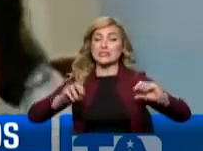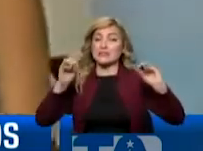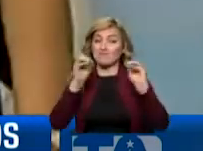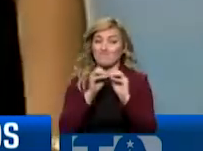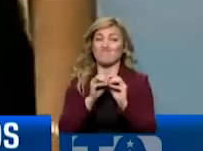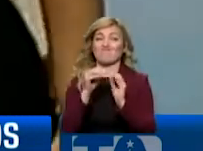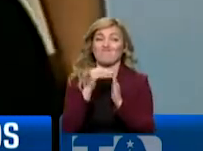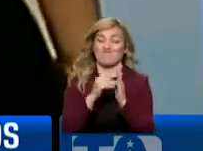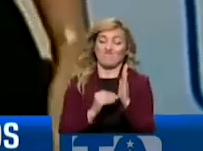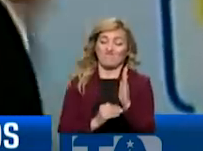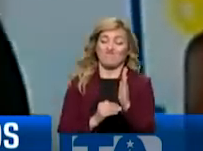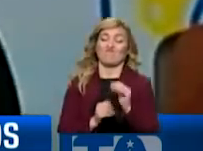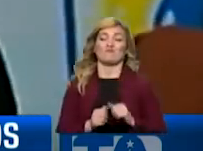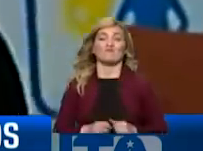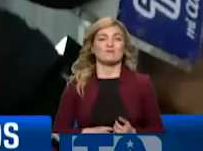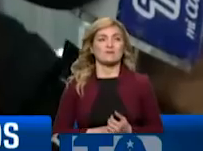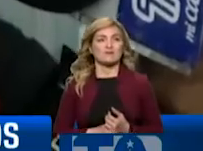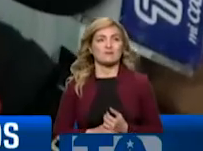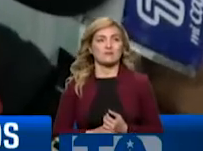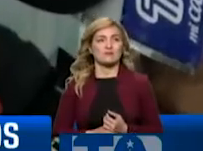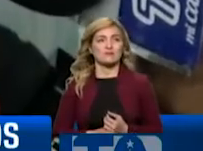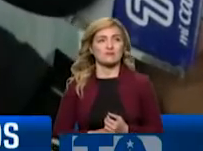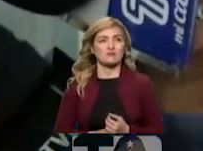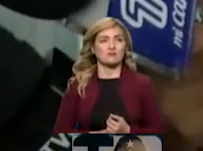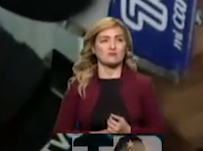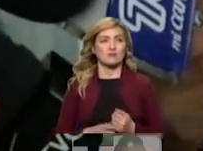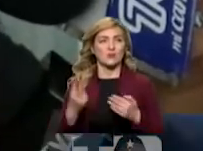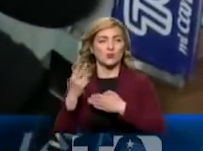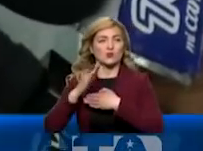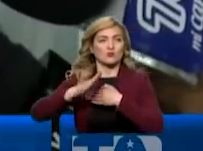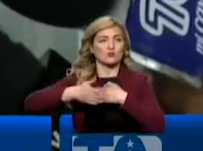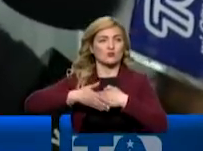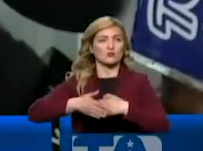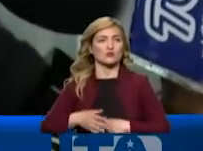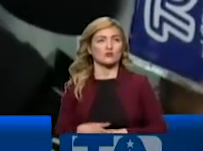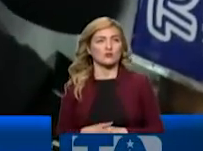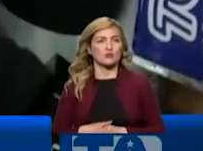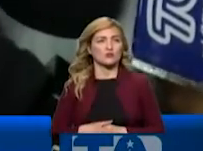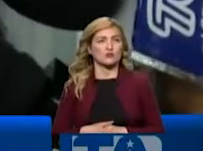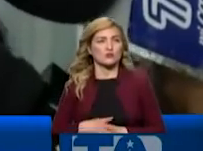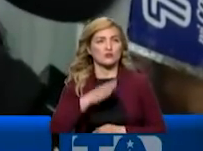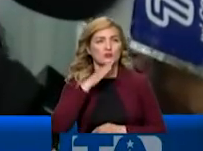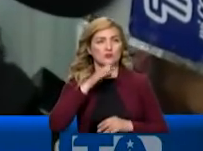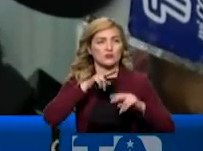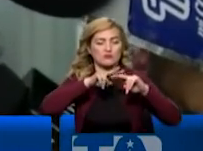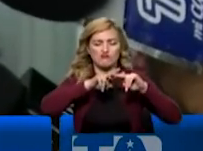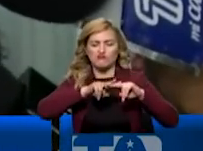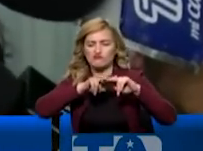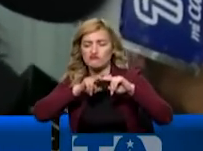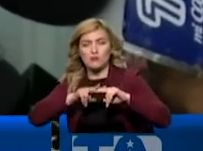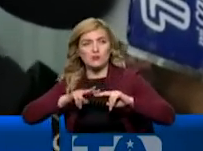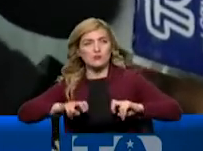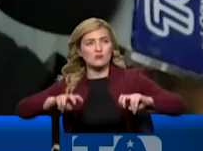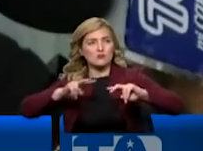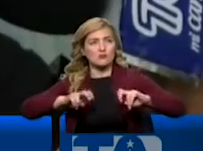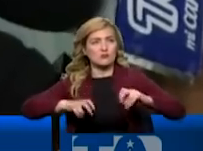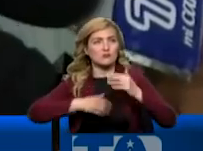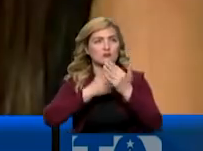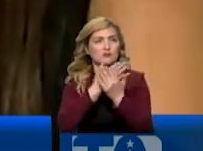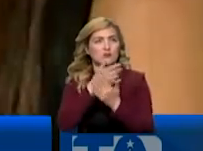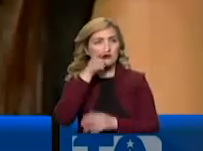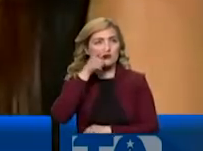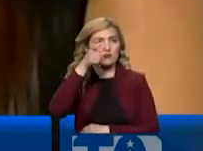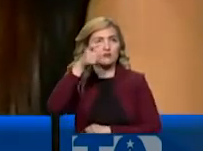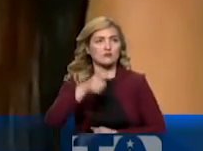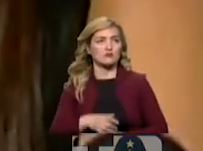a su lista de causas penales. Tenemos 2 adicionales. Nosotros siempre verificamos la información en fuente abierta para poder presentarla a la